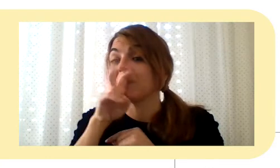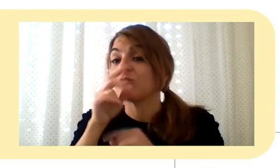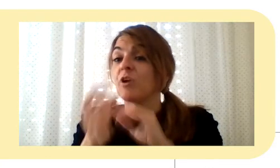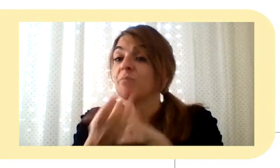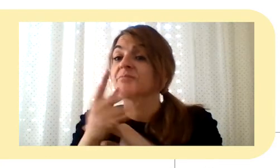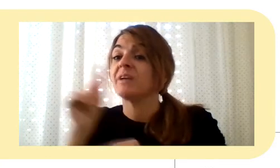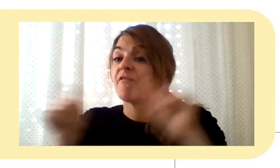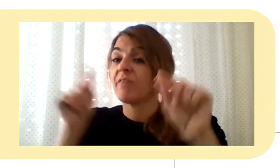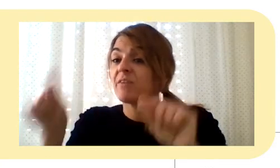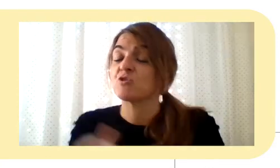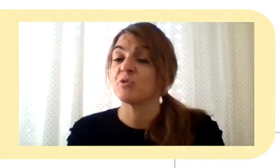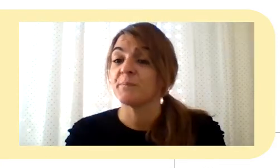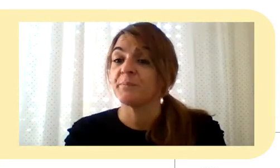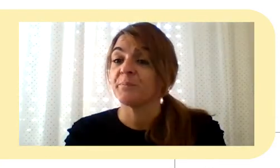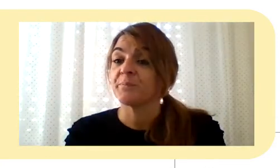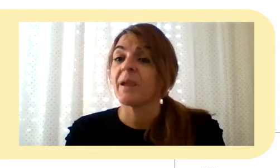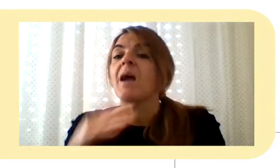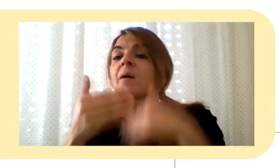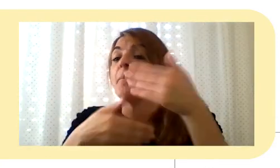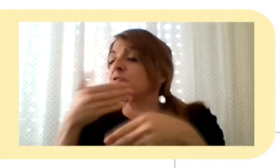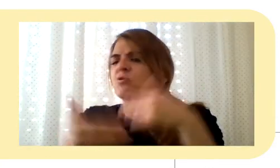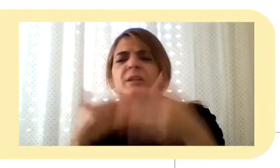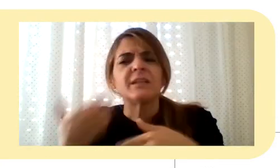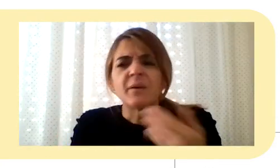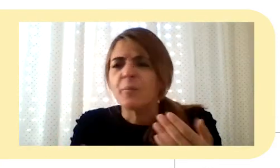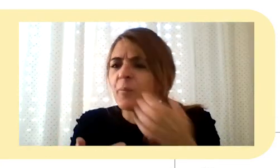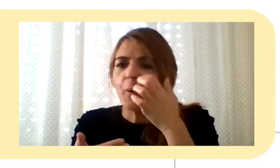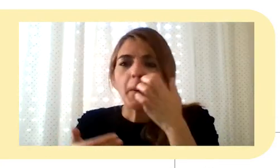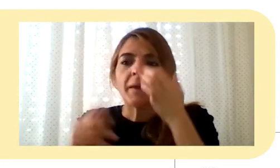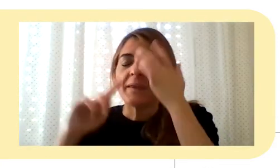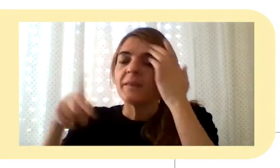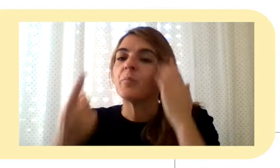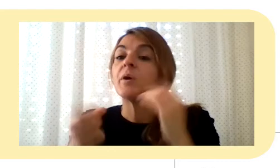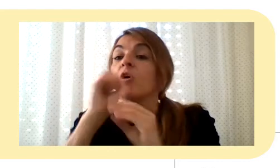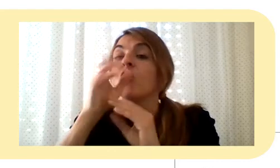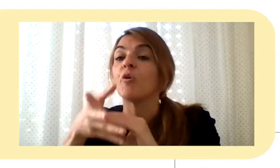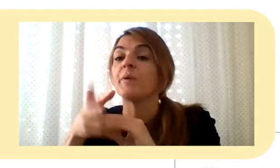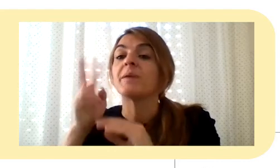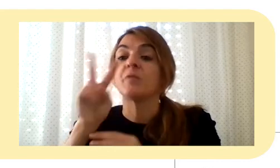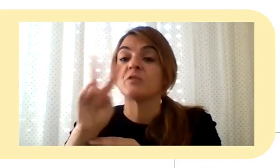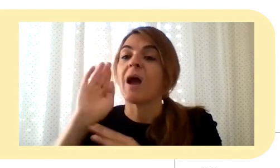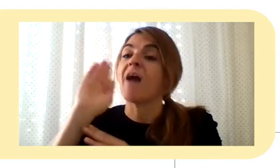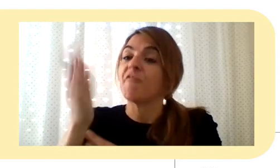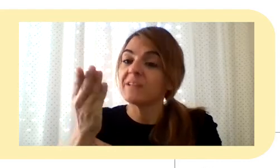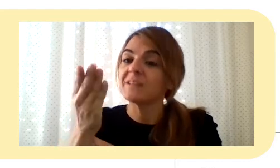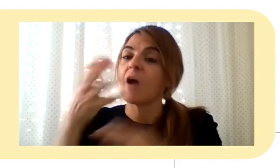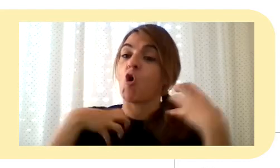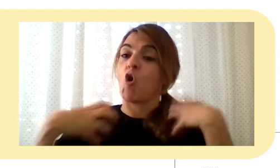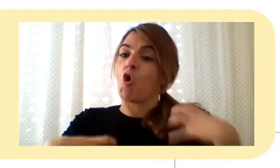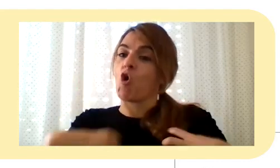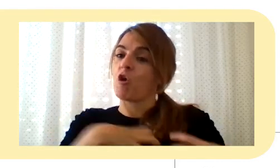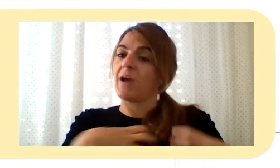hicieron. Pero ¿qué pasa? Con el paso del tiempo hemos sabido que la COVID afecta a muchos órganos del cuerpo, no solamente al